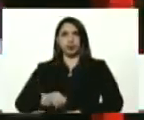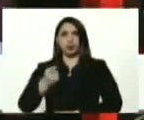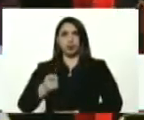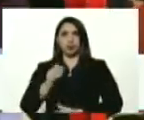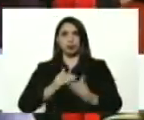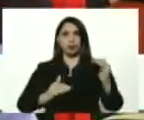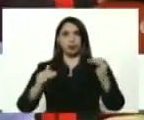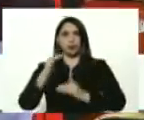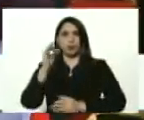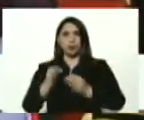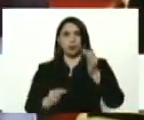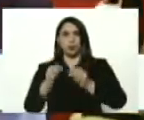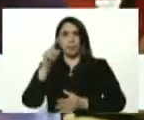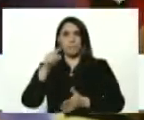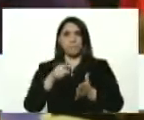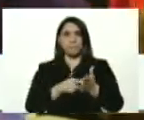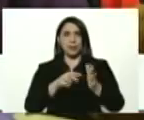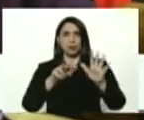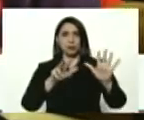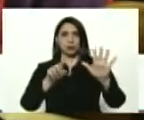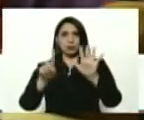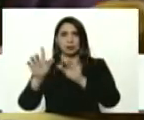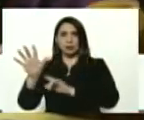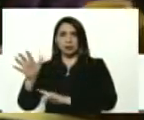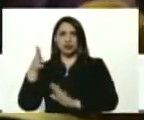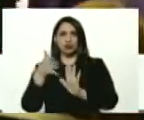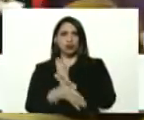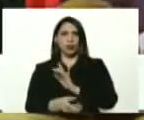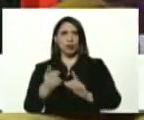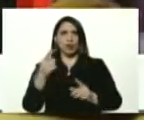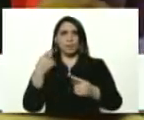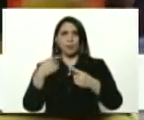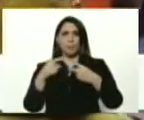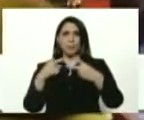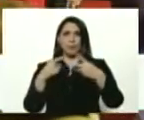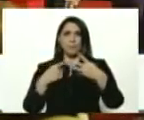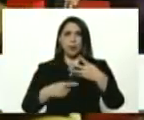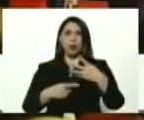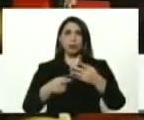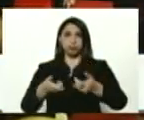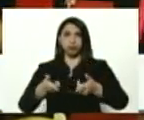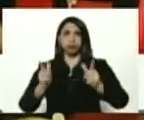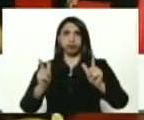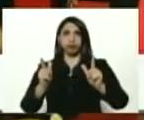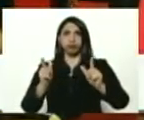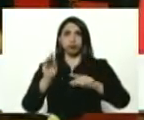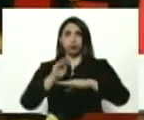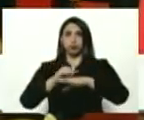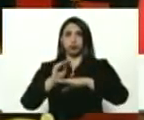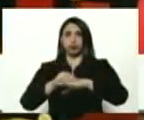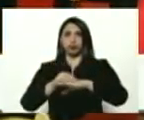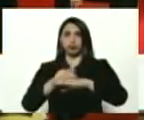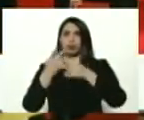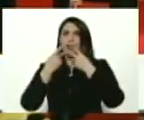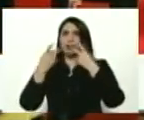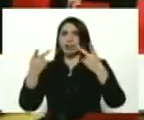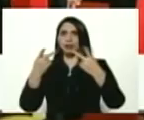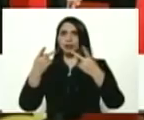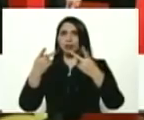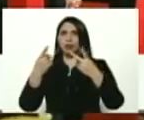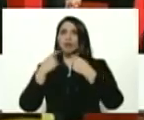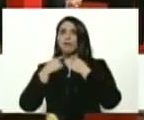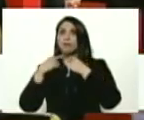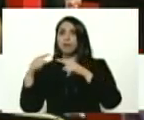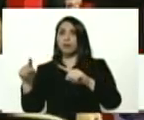sentencia 1865 sobre lo que es la competencia para proceder a la solicitud de la declaratoria de omisión por parte de la Asamblea Nacional